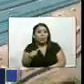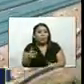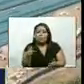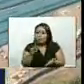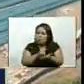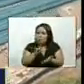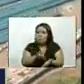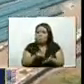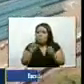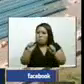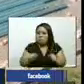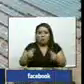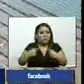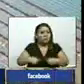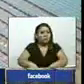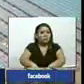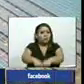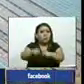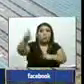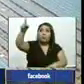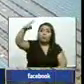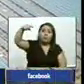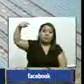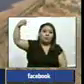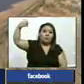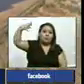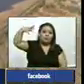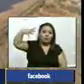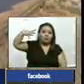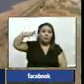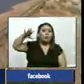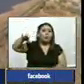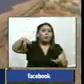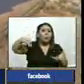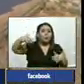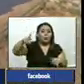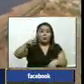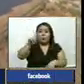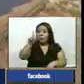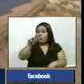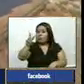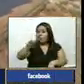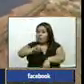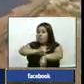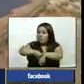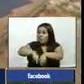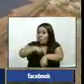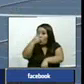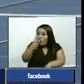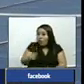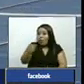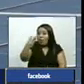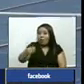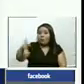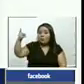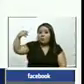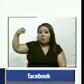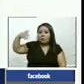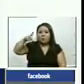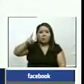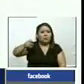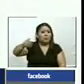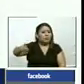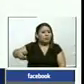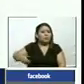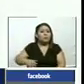abundantes e ilimitados es el sol, que nos alumbra al menos 12 horas diarias. Y casi todo el año. El